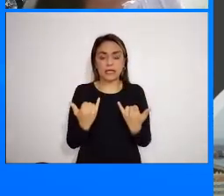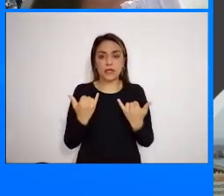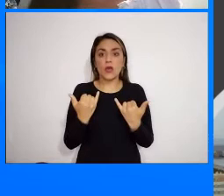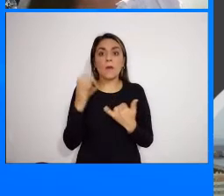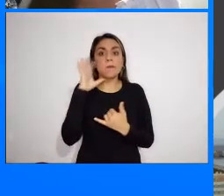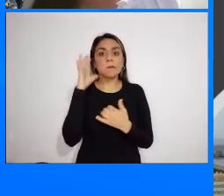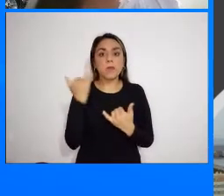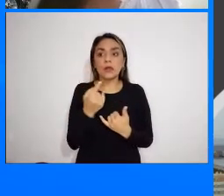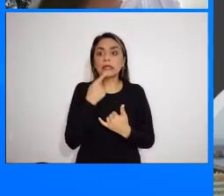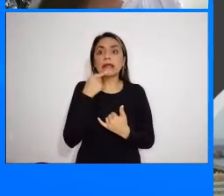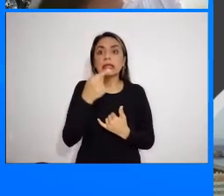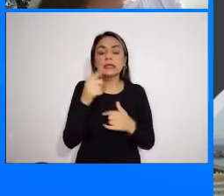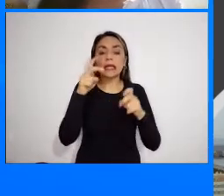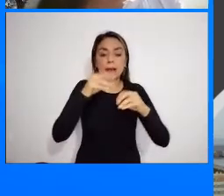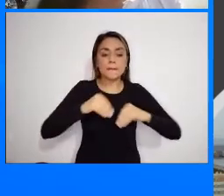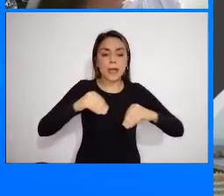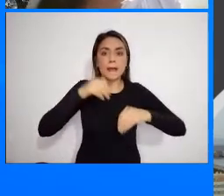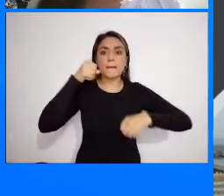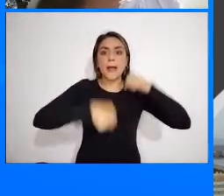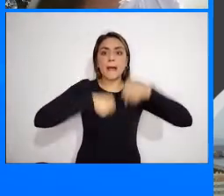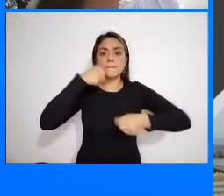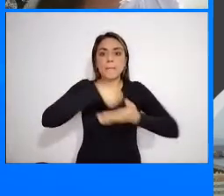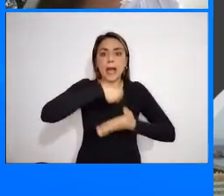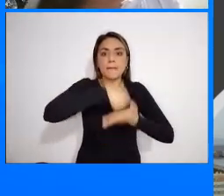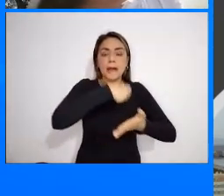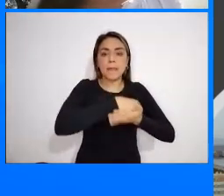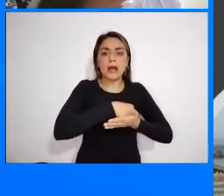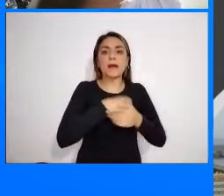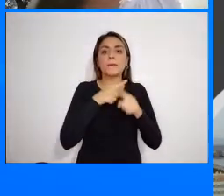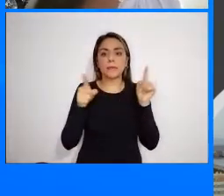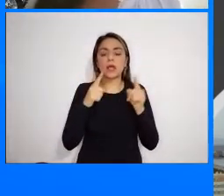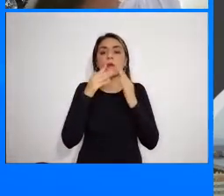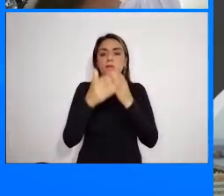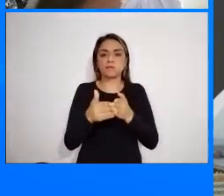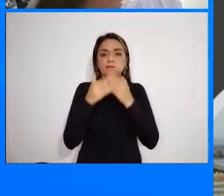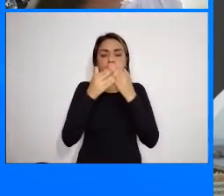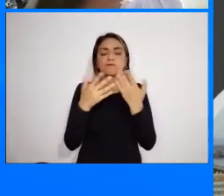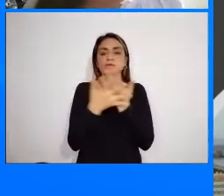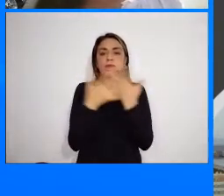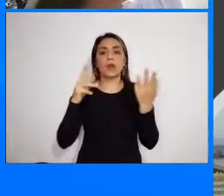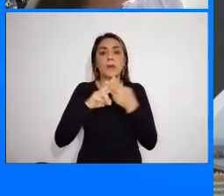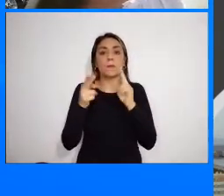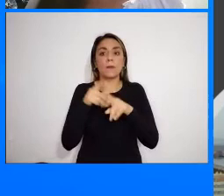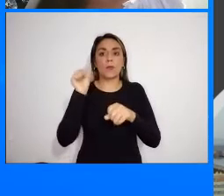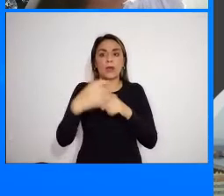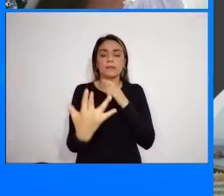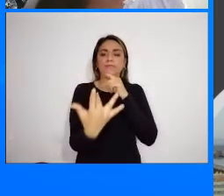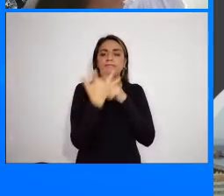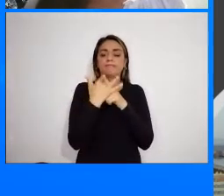momento no podemos hablar de pisoteo, pero sí hablamos, por ejemplo, de embarcaciones que pueden generar